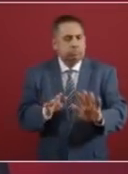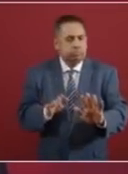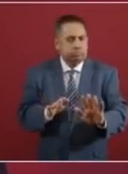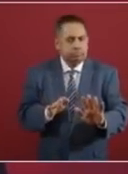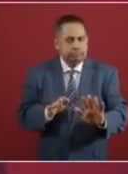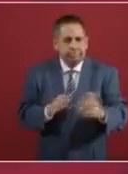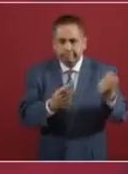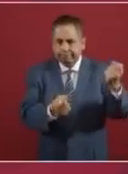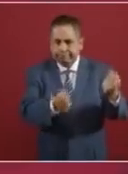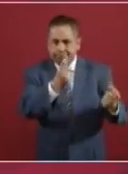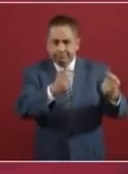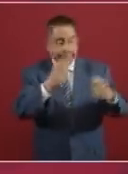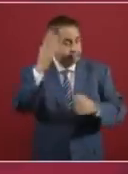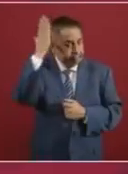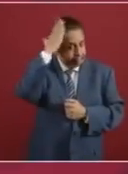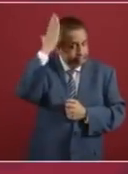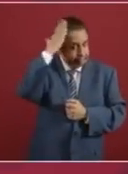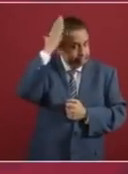algunos dirigentes